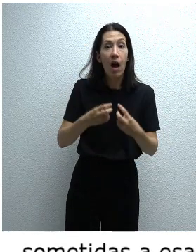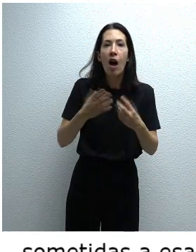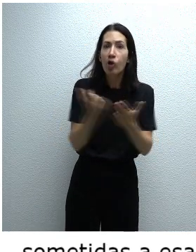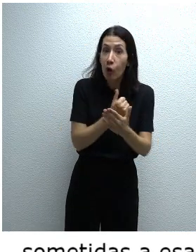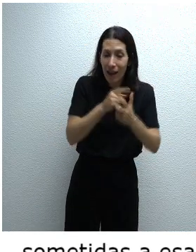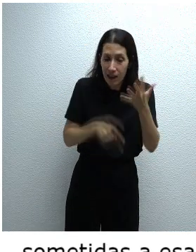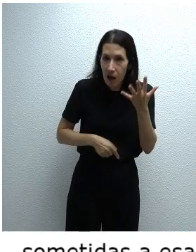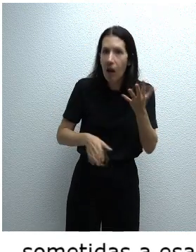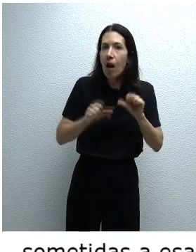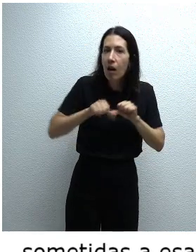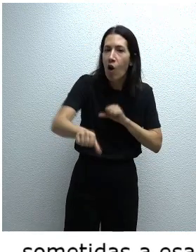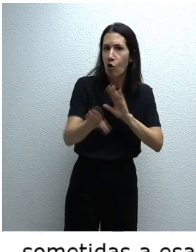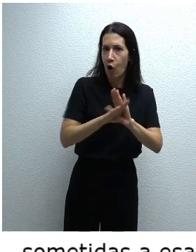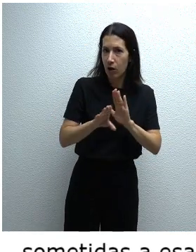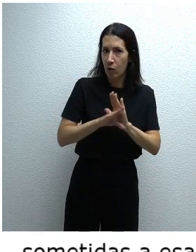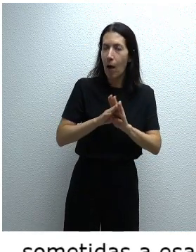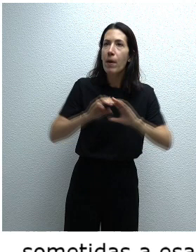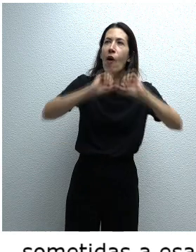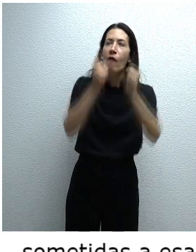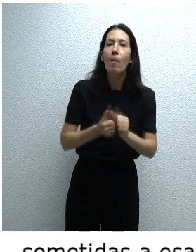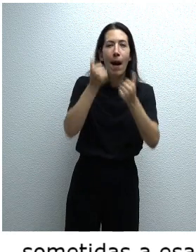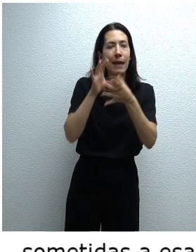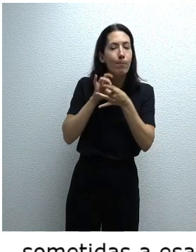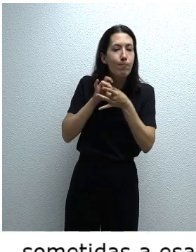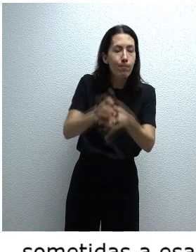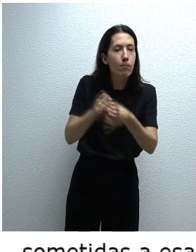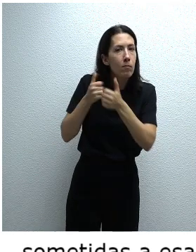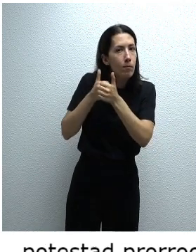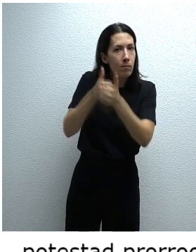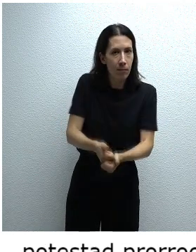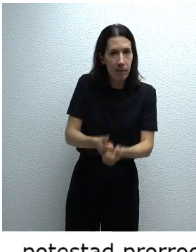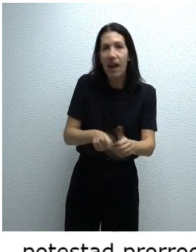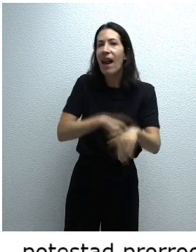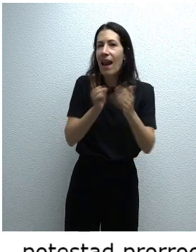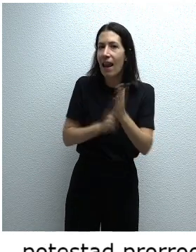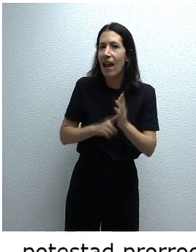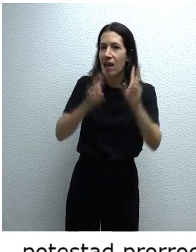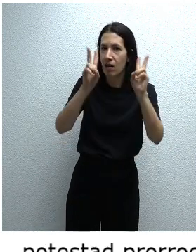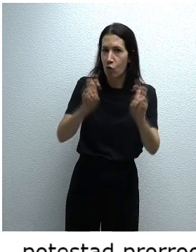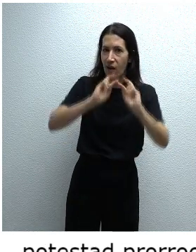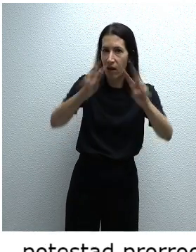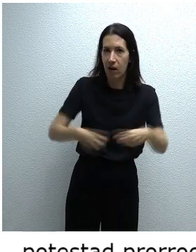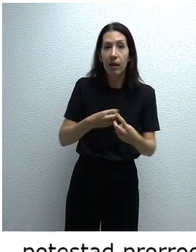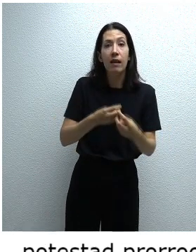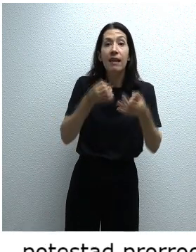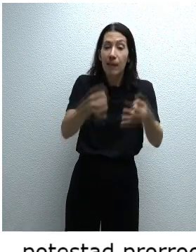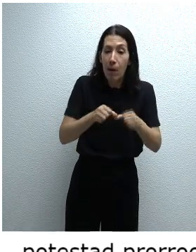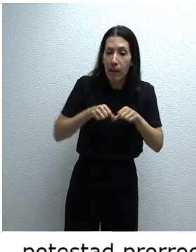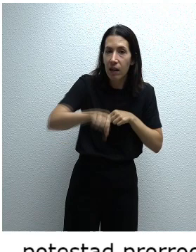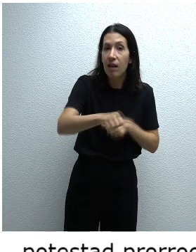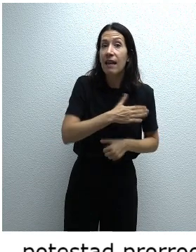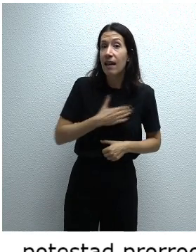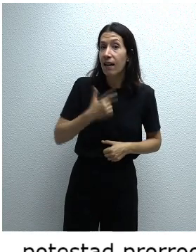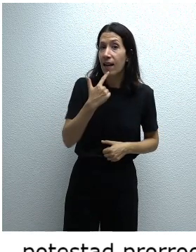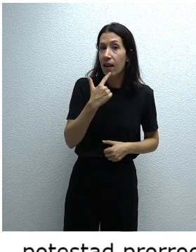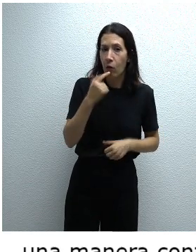ejercitándose, pero de una manera conforme al espíritu que deriva de la nueva regulación, aplicándose en adelante, para